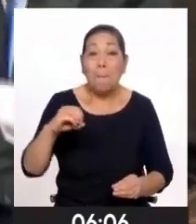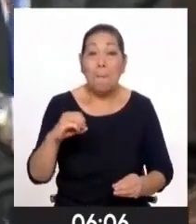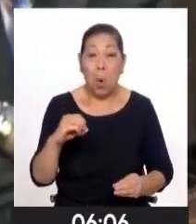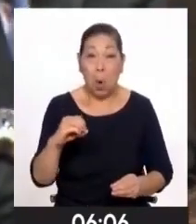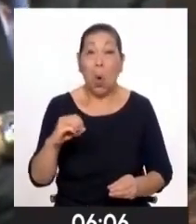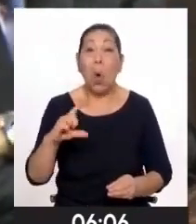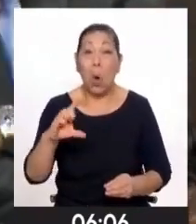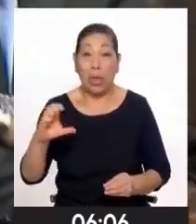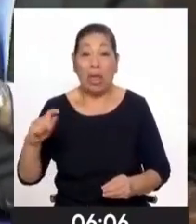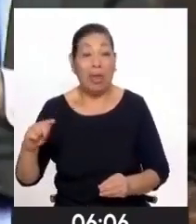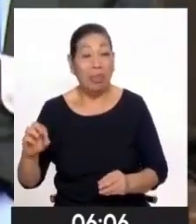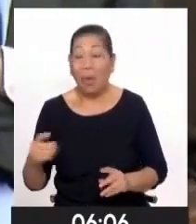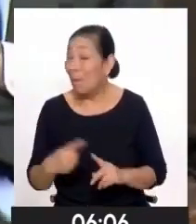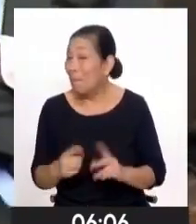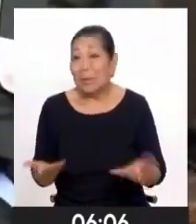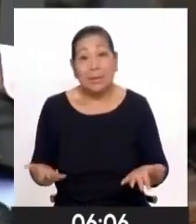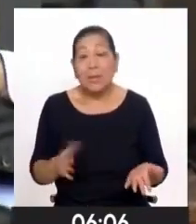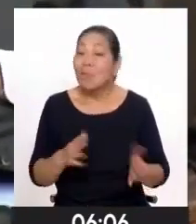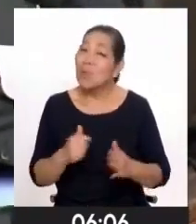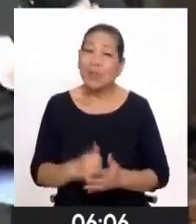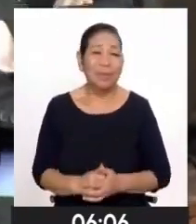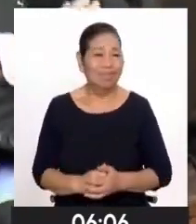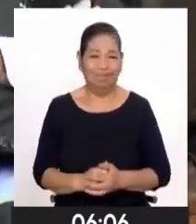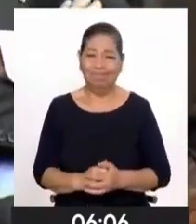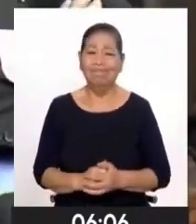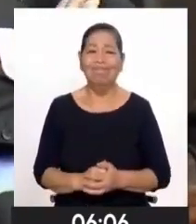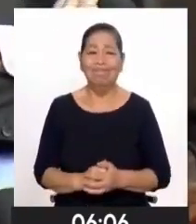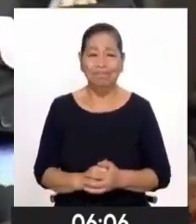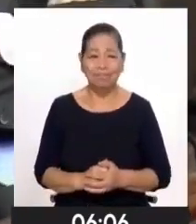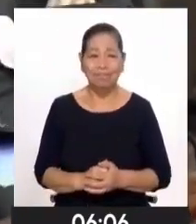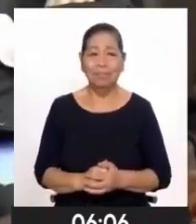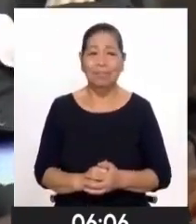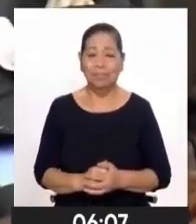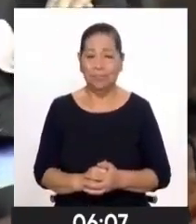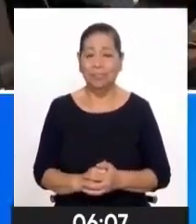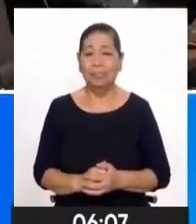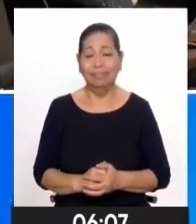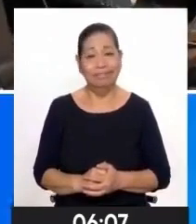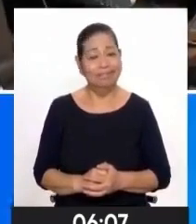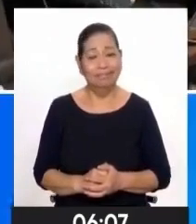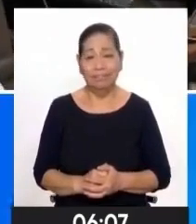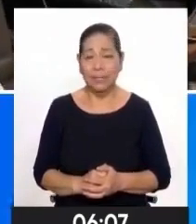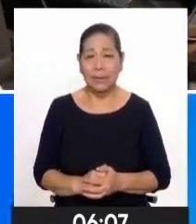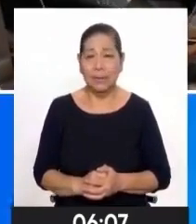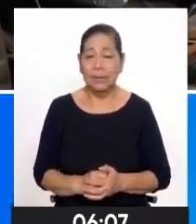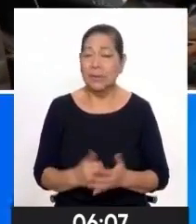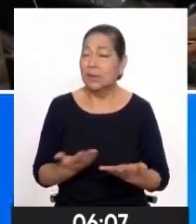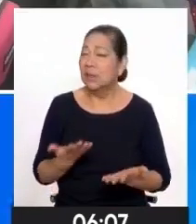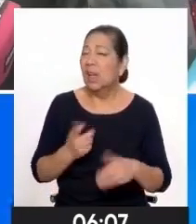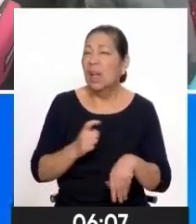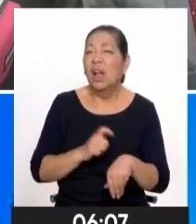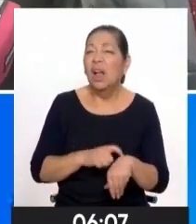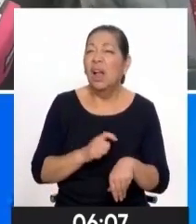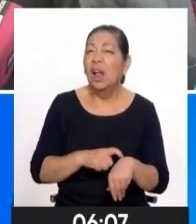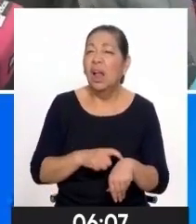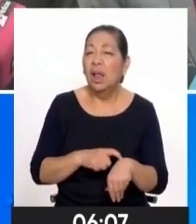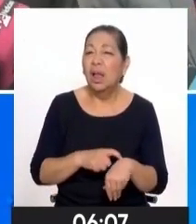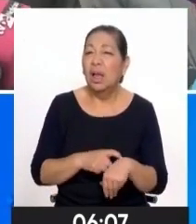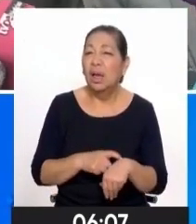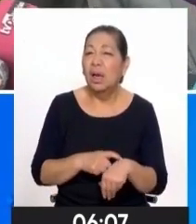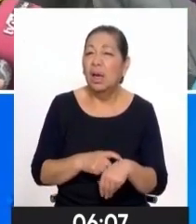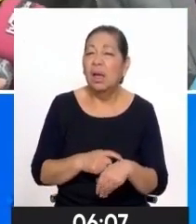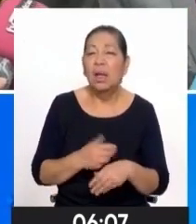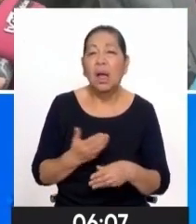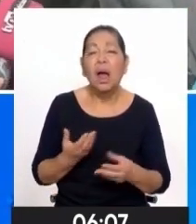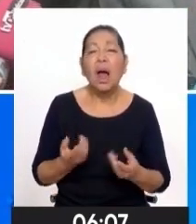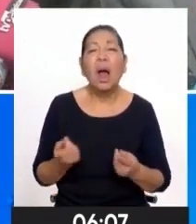siempre he respetado acompañamos a su familia en este difícil momento escribió tras este acontecimiento Fernando